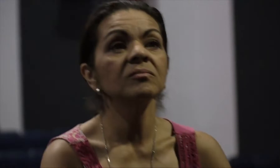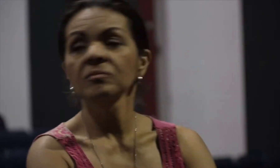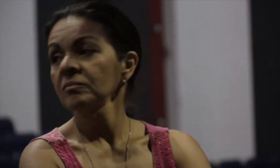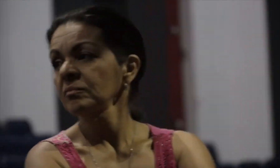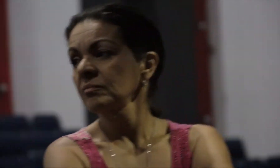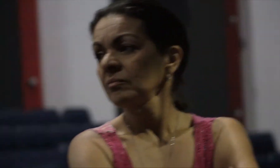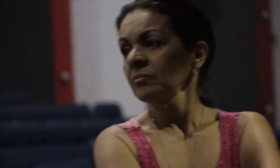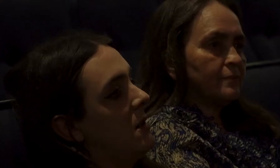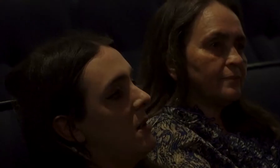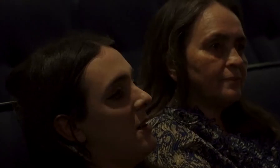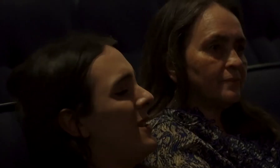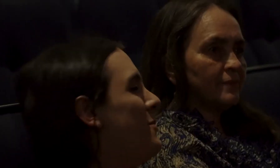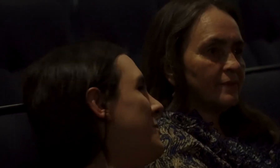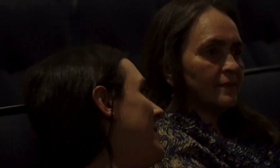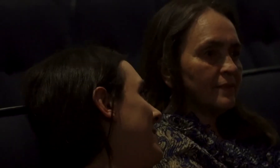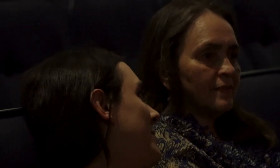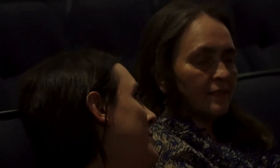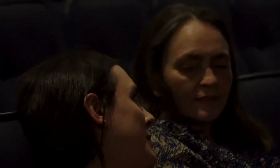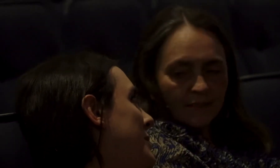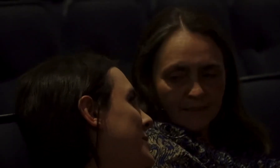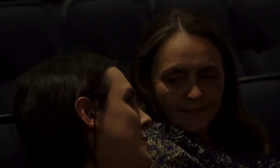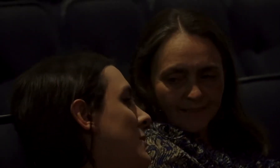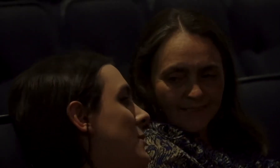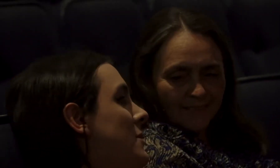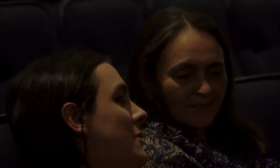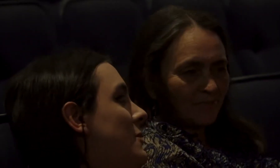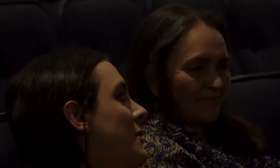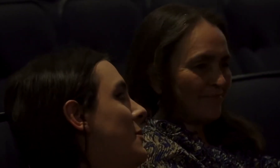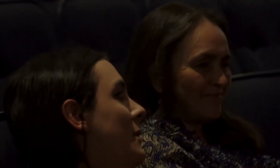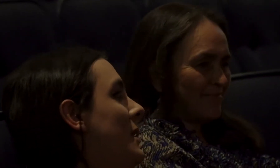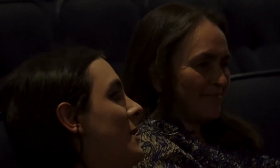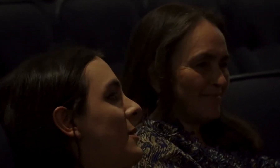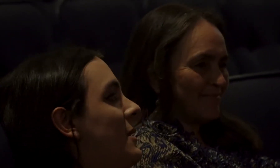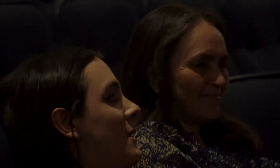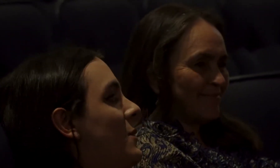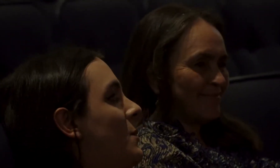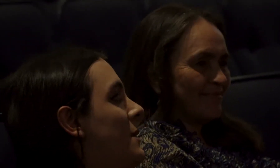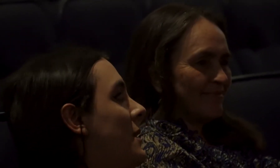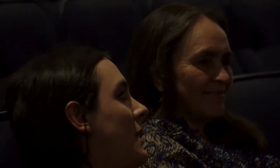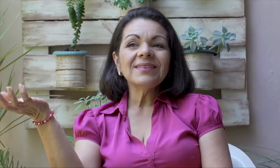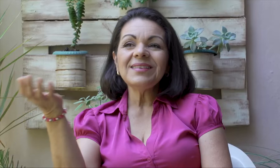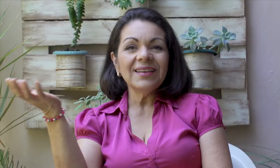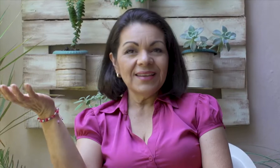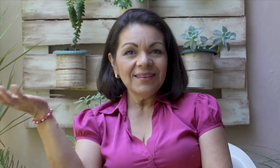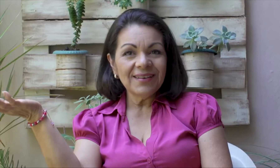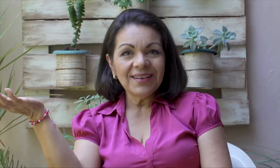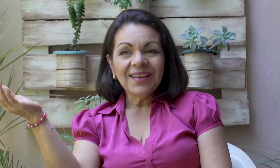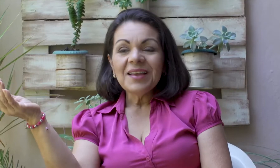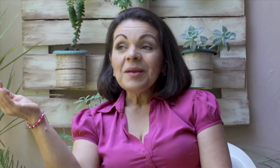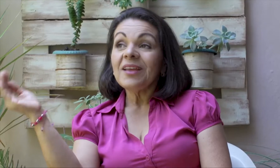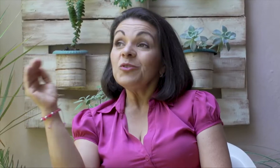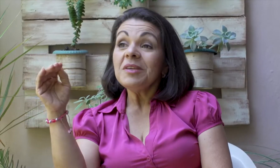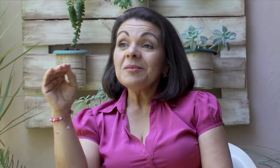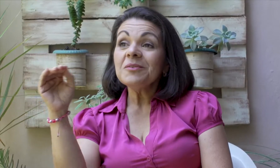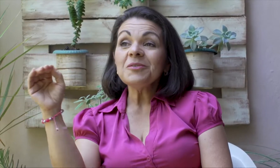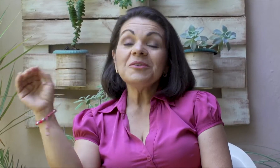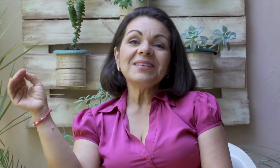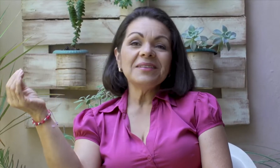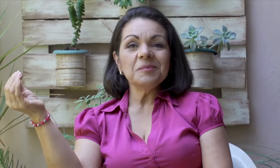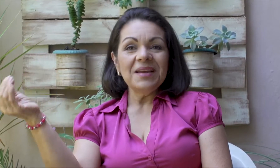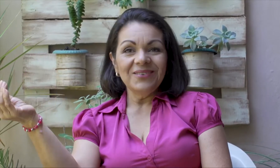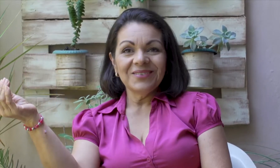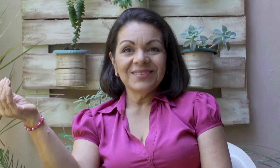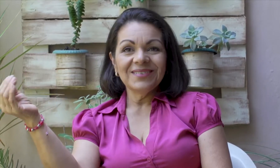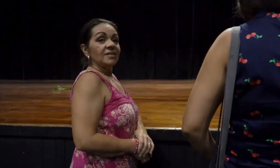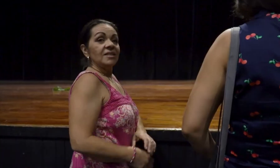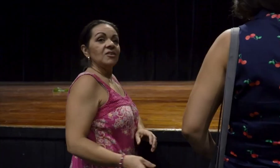como las plantas Que me fascinan Y uno de las flores La diversidad de colores De formas De aromas Es increíble Eso mismo Somos